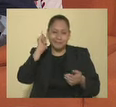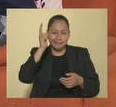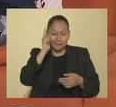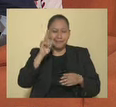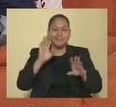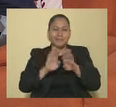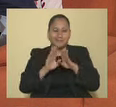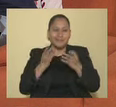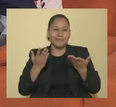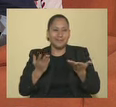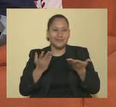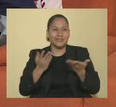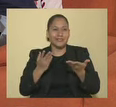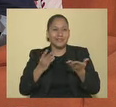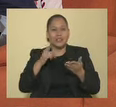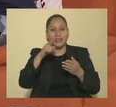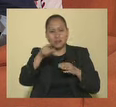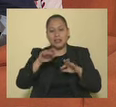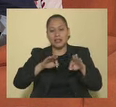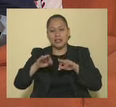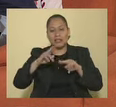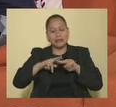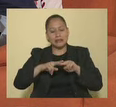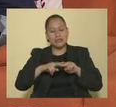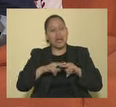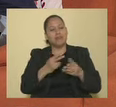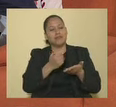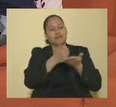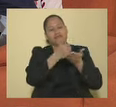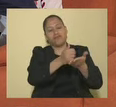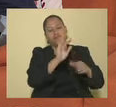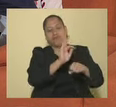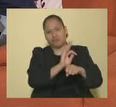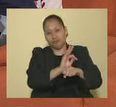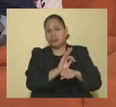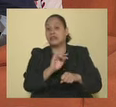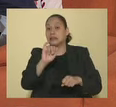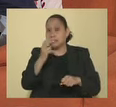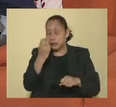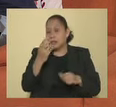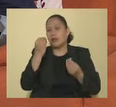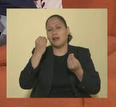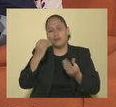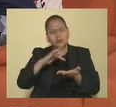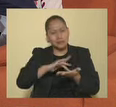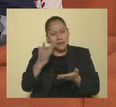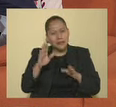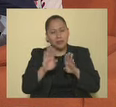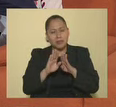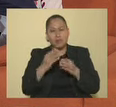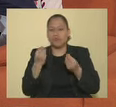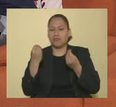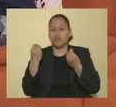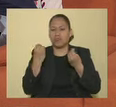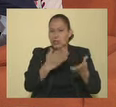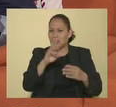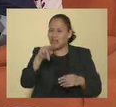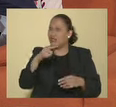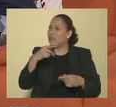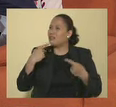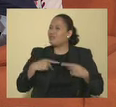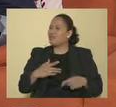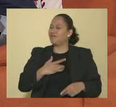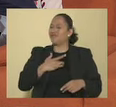hagan su labor, las sillas de ruedas. Por supuesto que sí. La verdad es que muchísimas gracias por esta donación. No sabe lo que significa